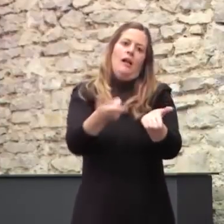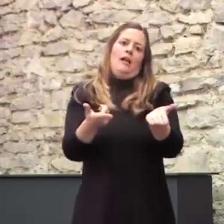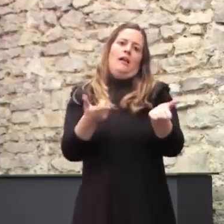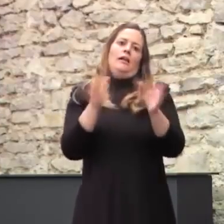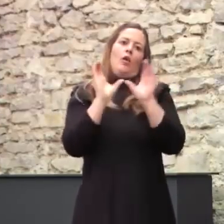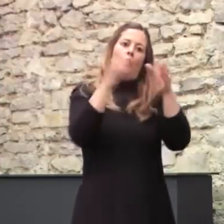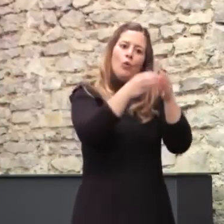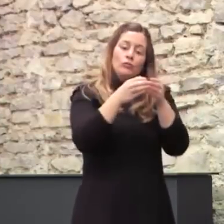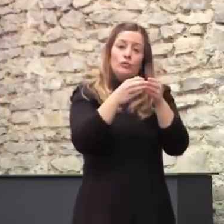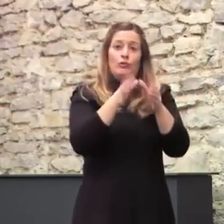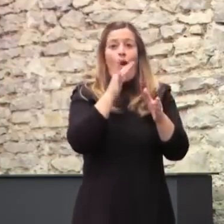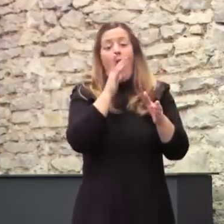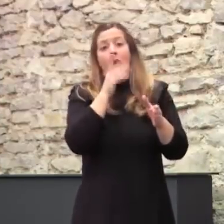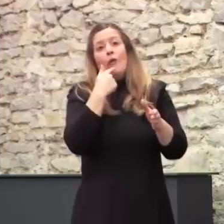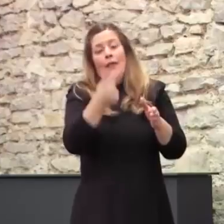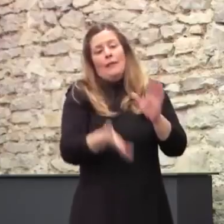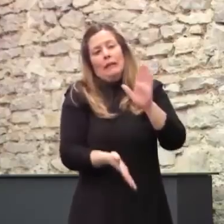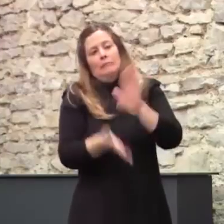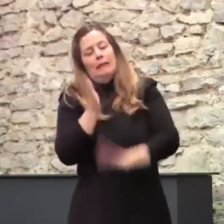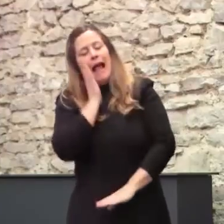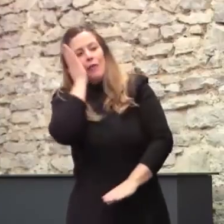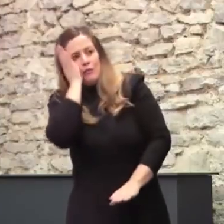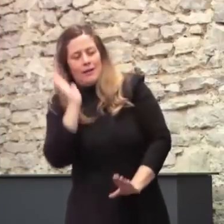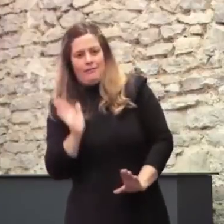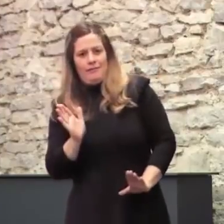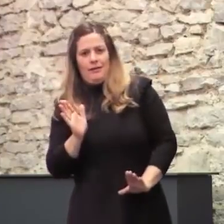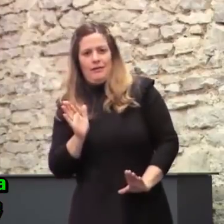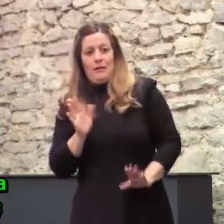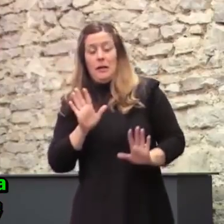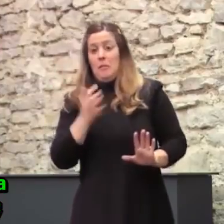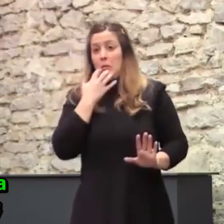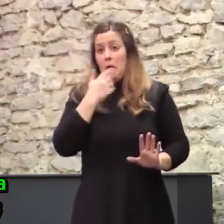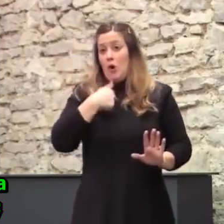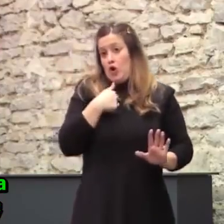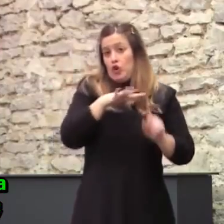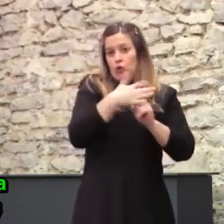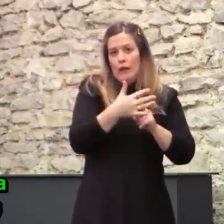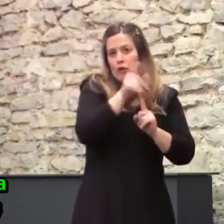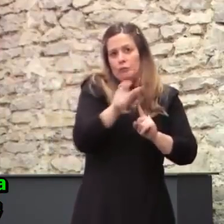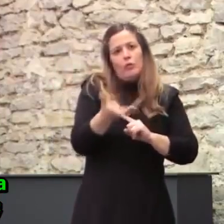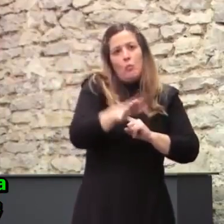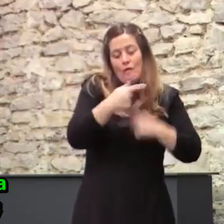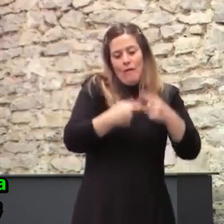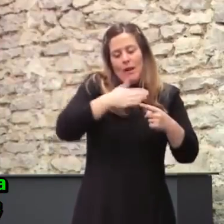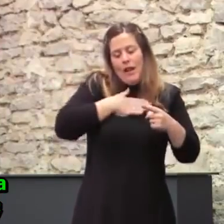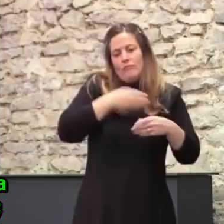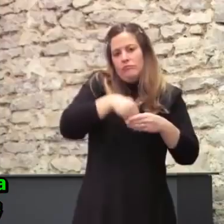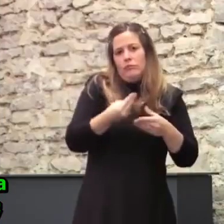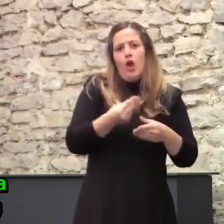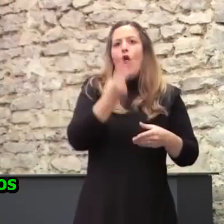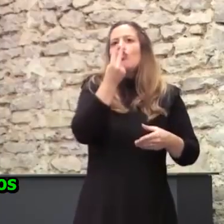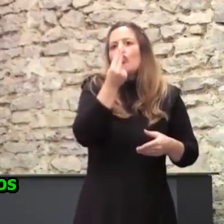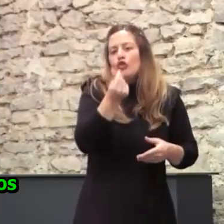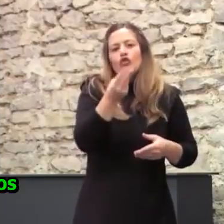de que te puedes ir a dormir, pero bueno, yo en los entierros que he tenido en mi familia, pues hemos estado toda la familia unida durante los 2 días que dura